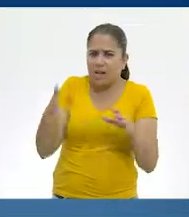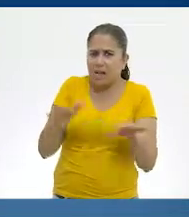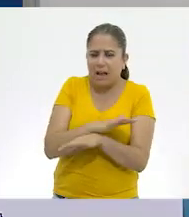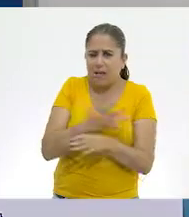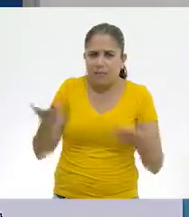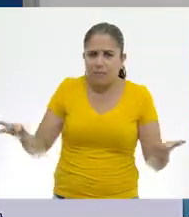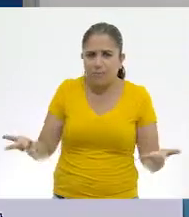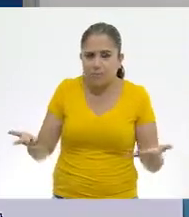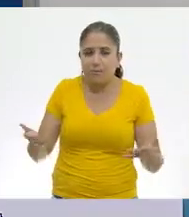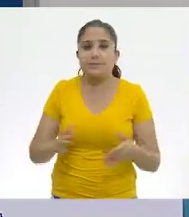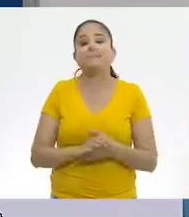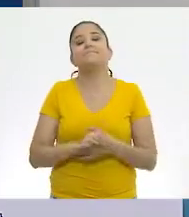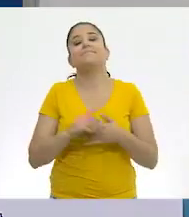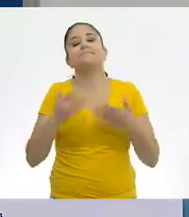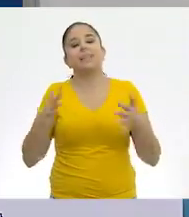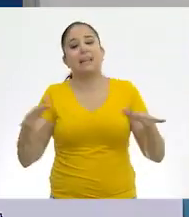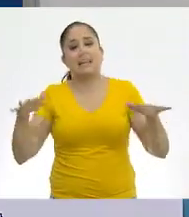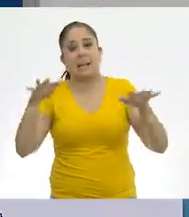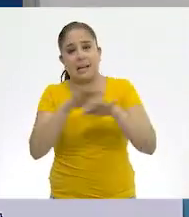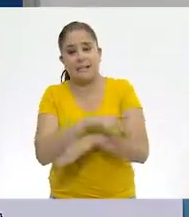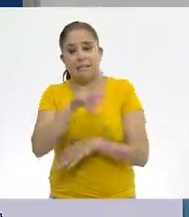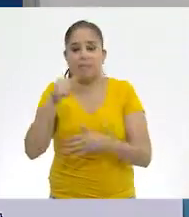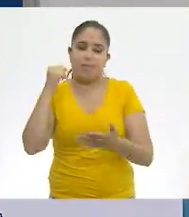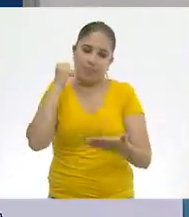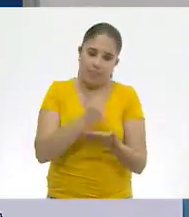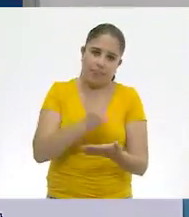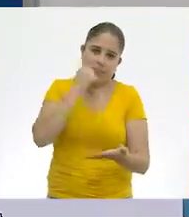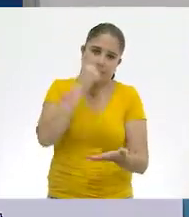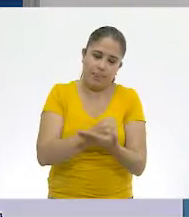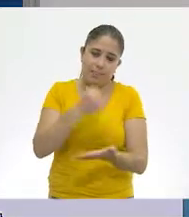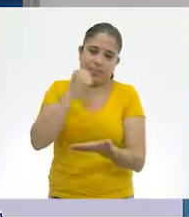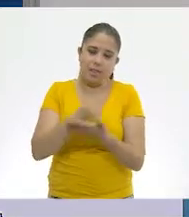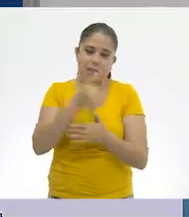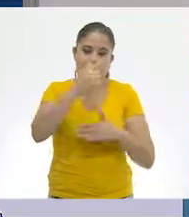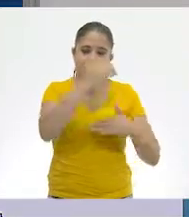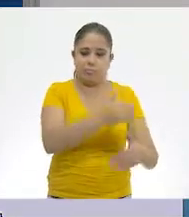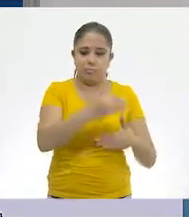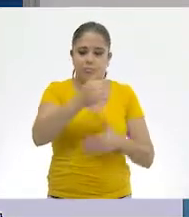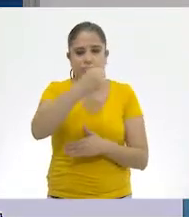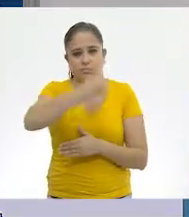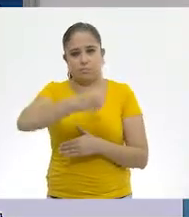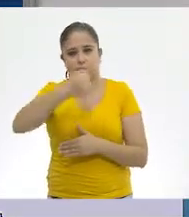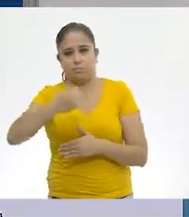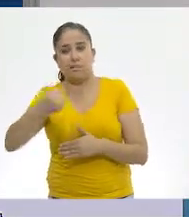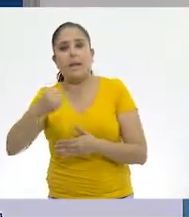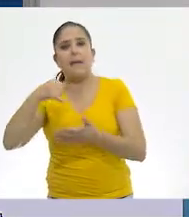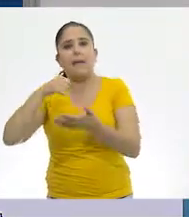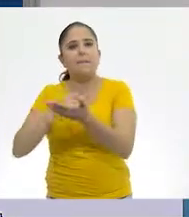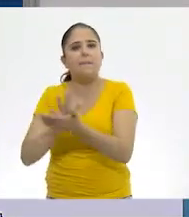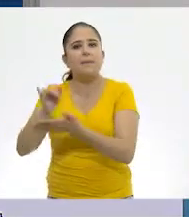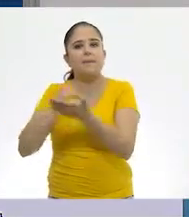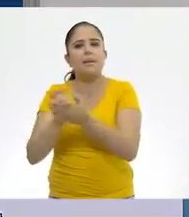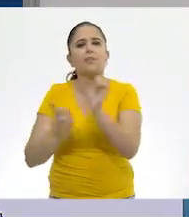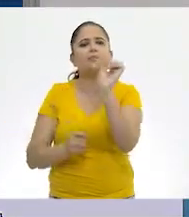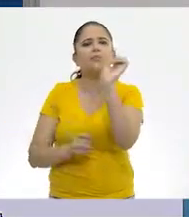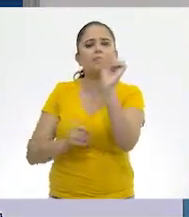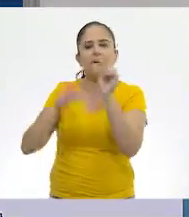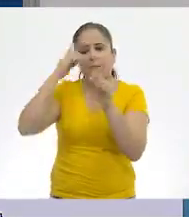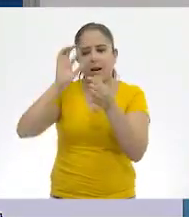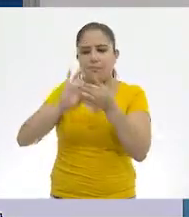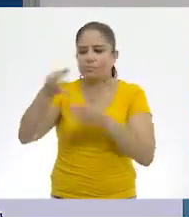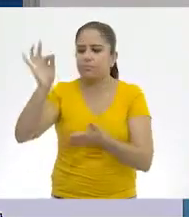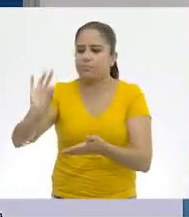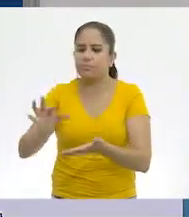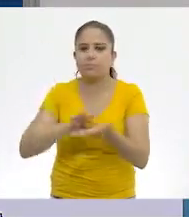cambio? Pues resulta que en vez de estar sellando una por una estas hojas, se empezaron a imprimir estampillas adheribles que